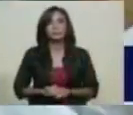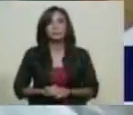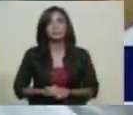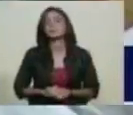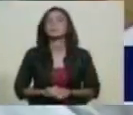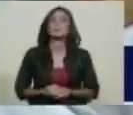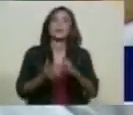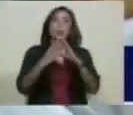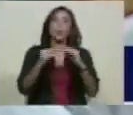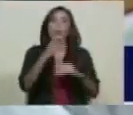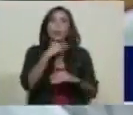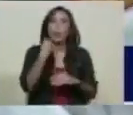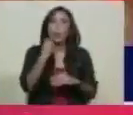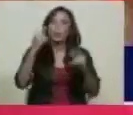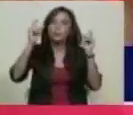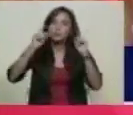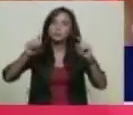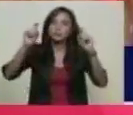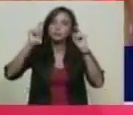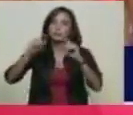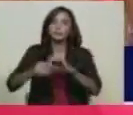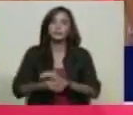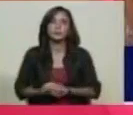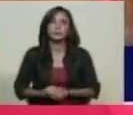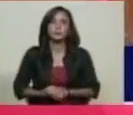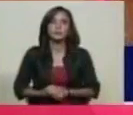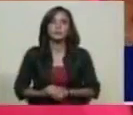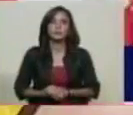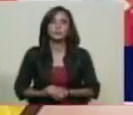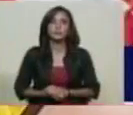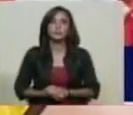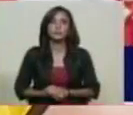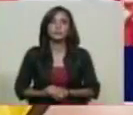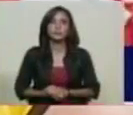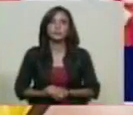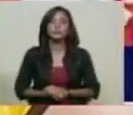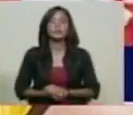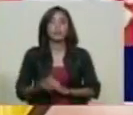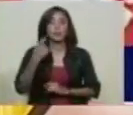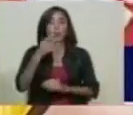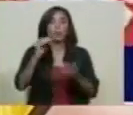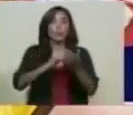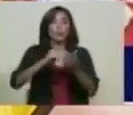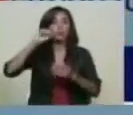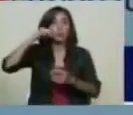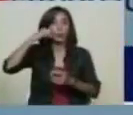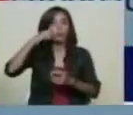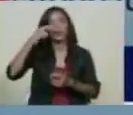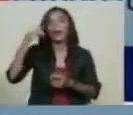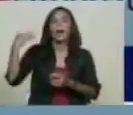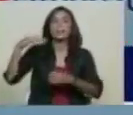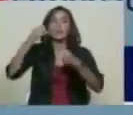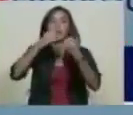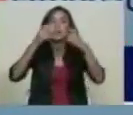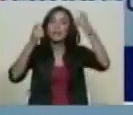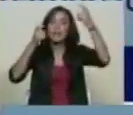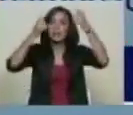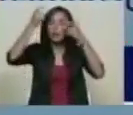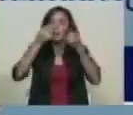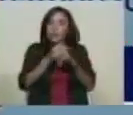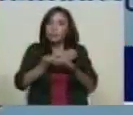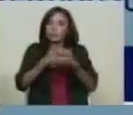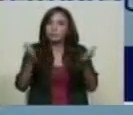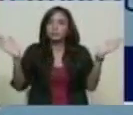nuestra juventud, que yo se los voy a volver a recordar, así como Chávez nos abrió el corazón a